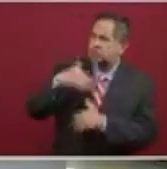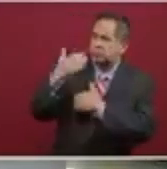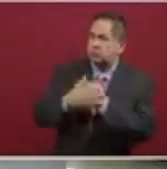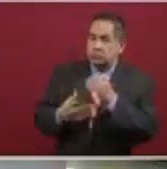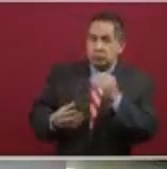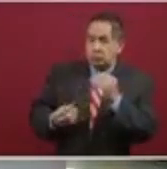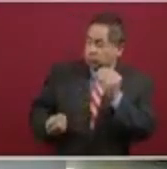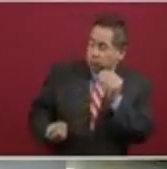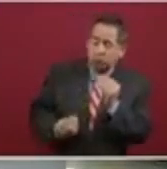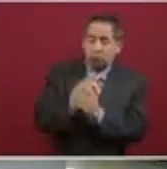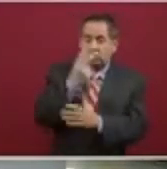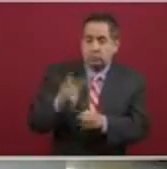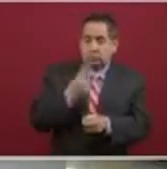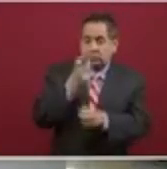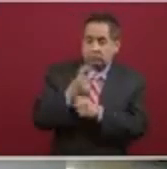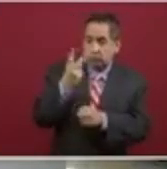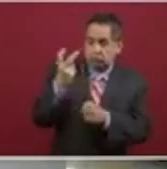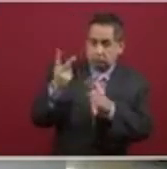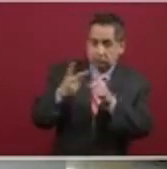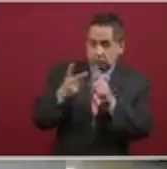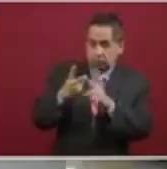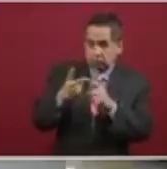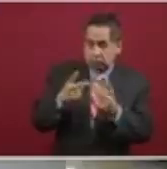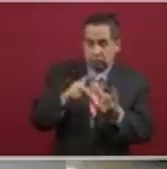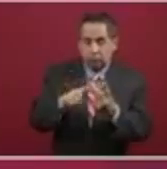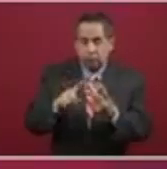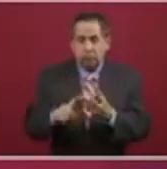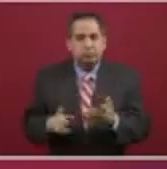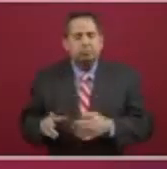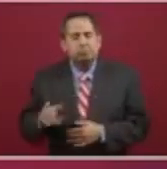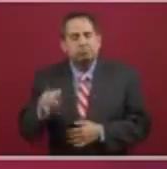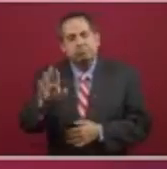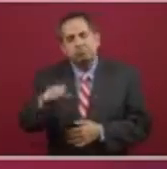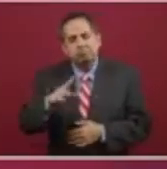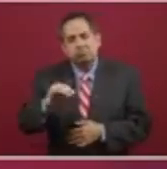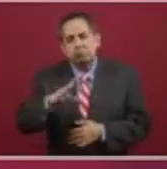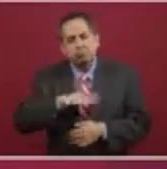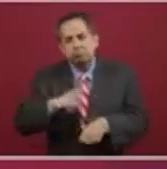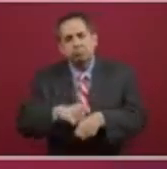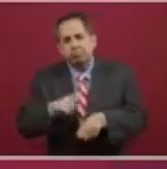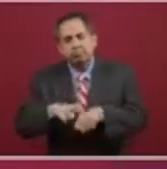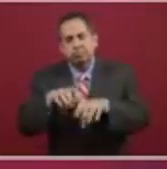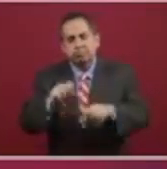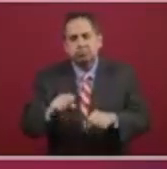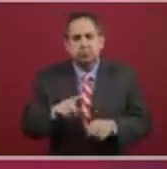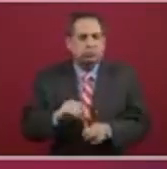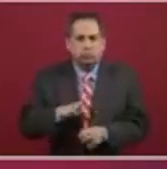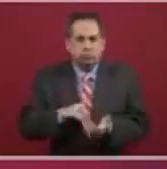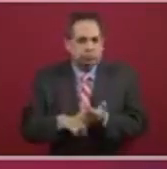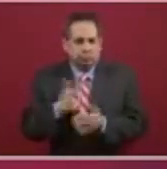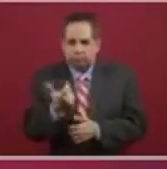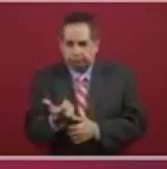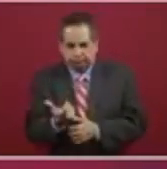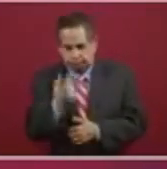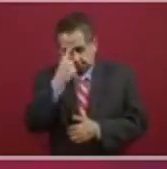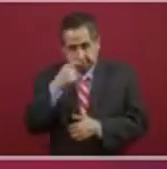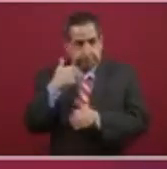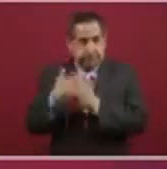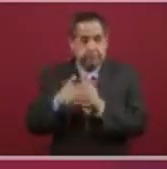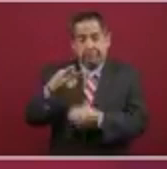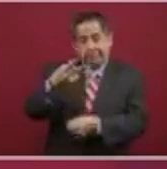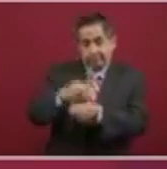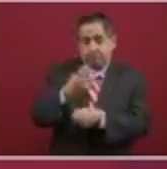segunda refinería? No, no nos daría tiempo ni tendríamos recursos.